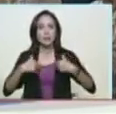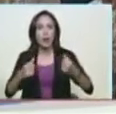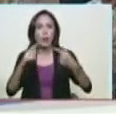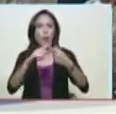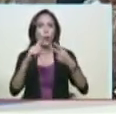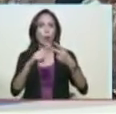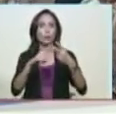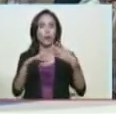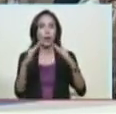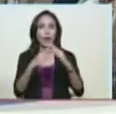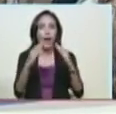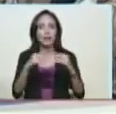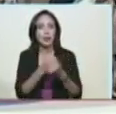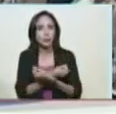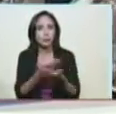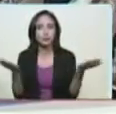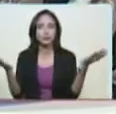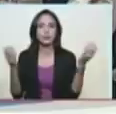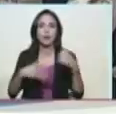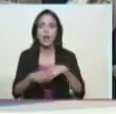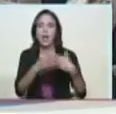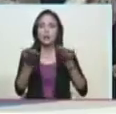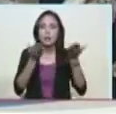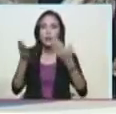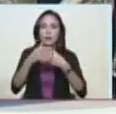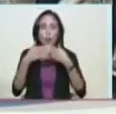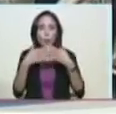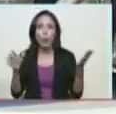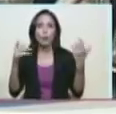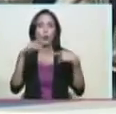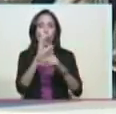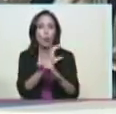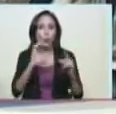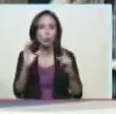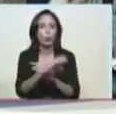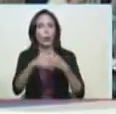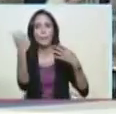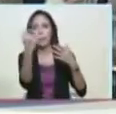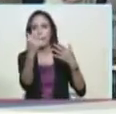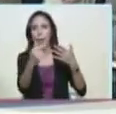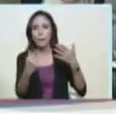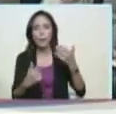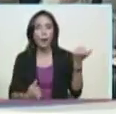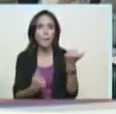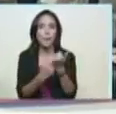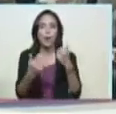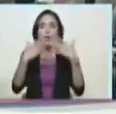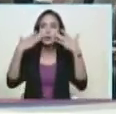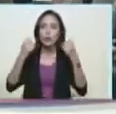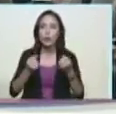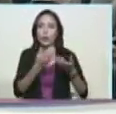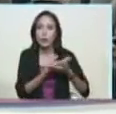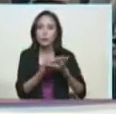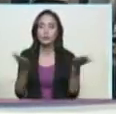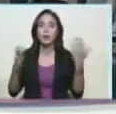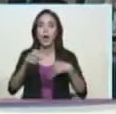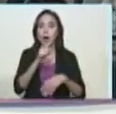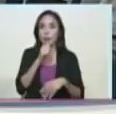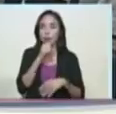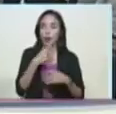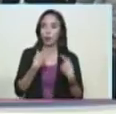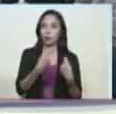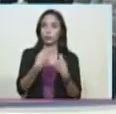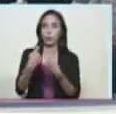en vivienda en obras públicas en cultura y en apoyo en seguridad social para los pensionados